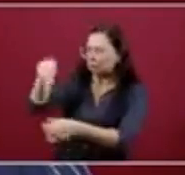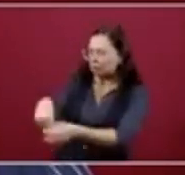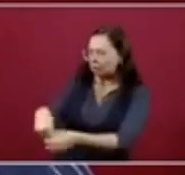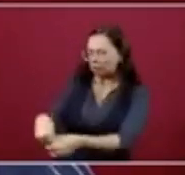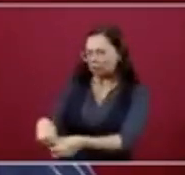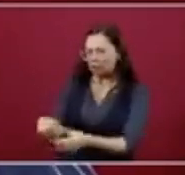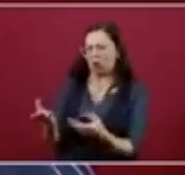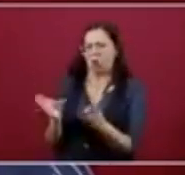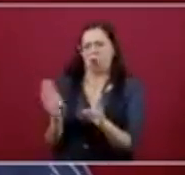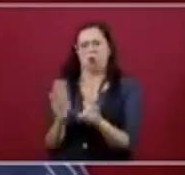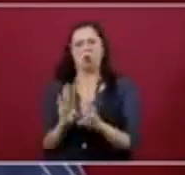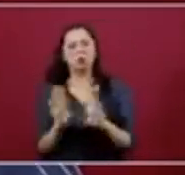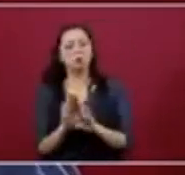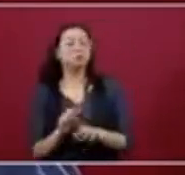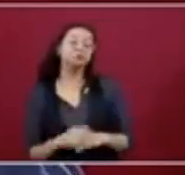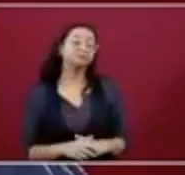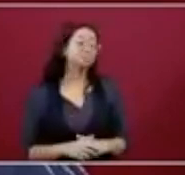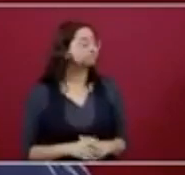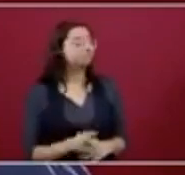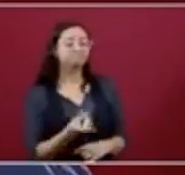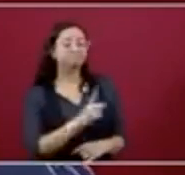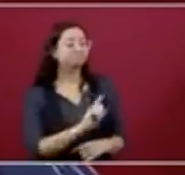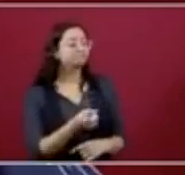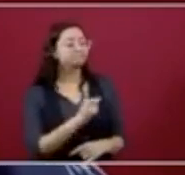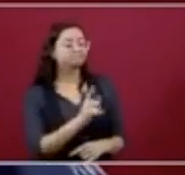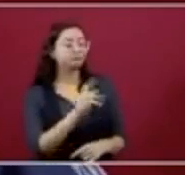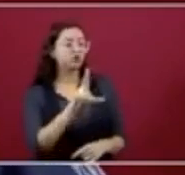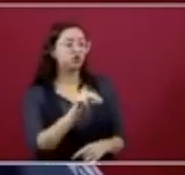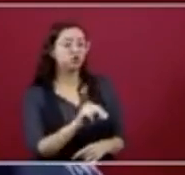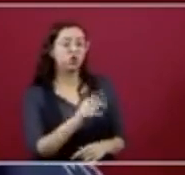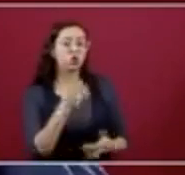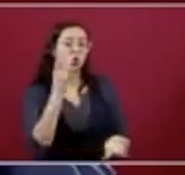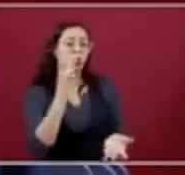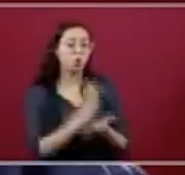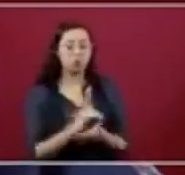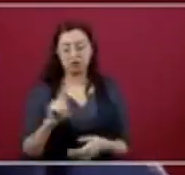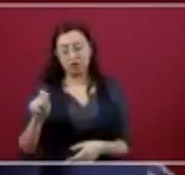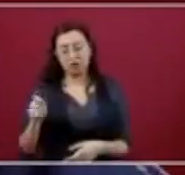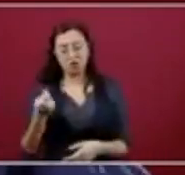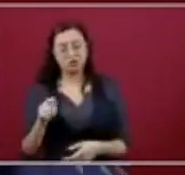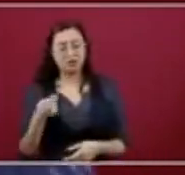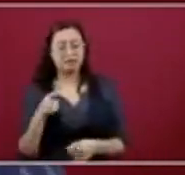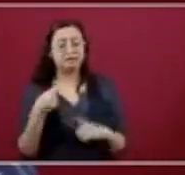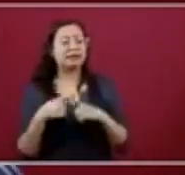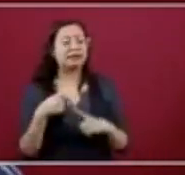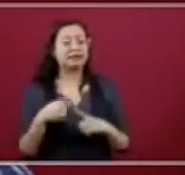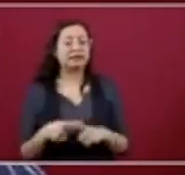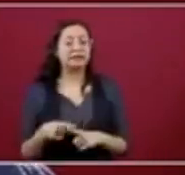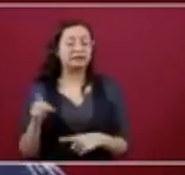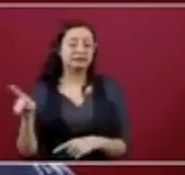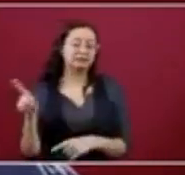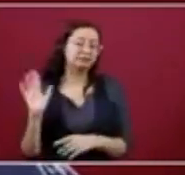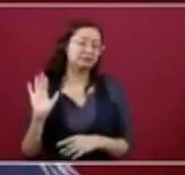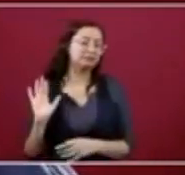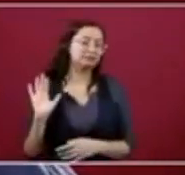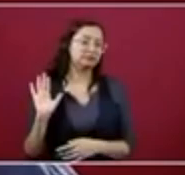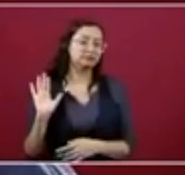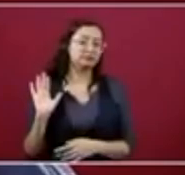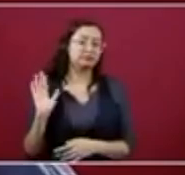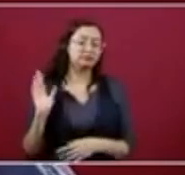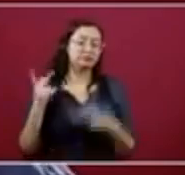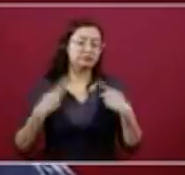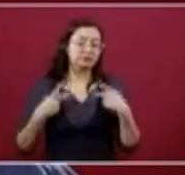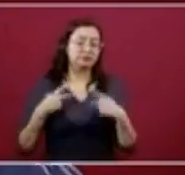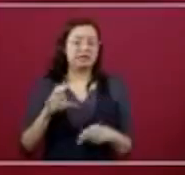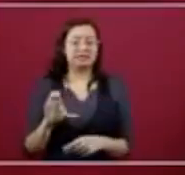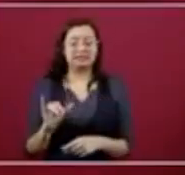Entonces pues me dicen, pues no, aquí solamente las llaves las tiene el personal del